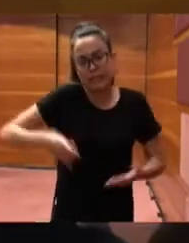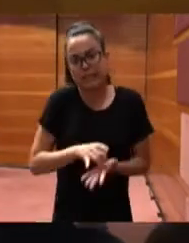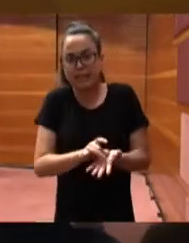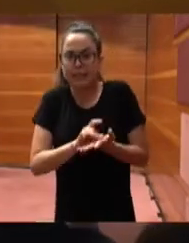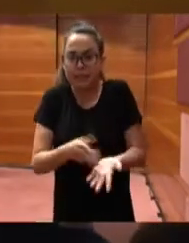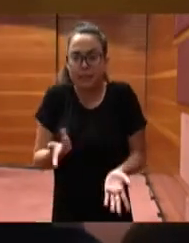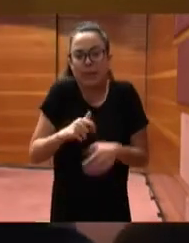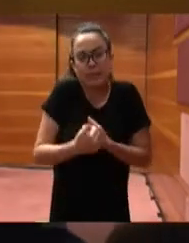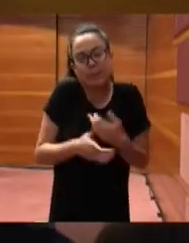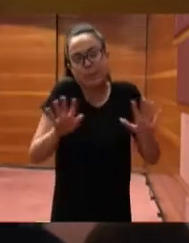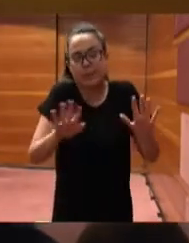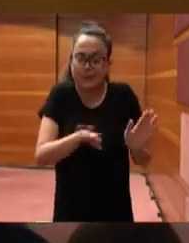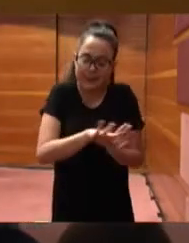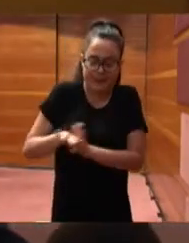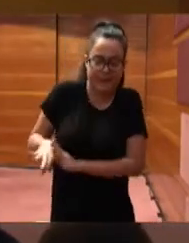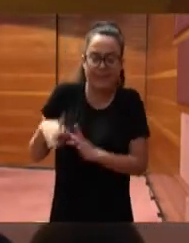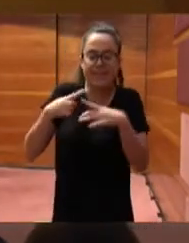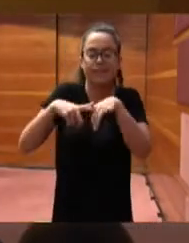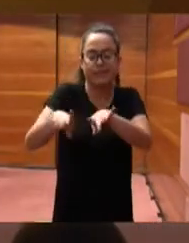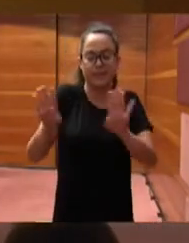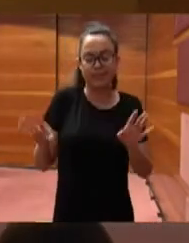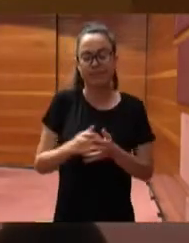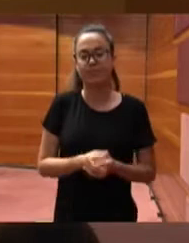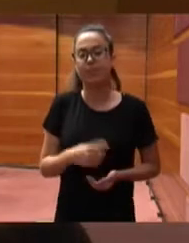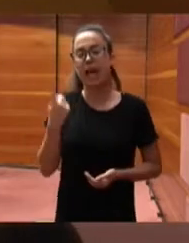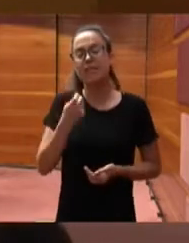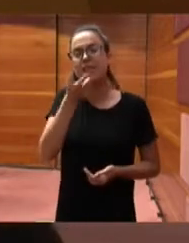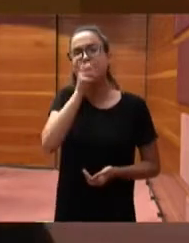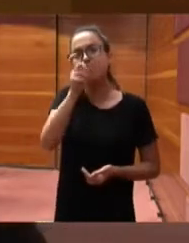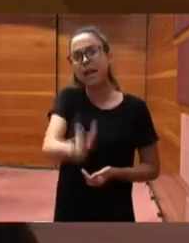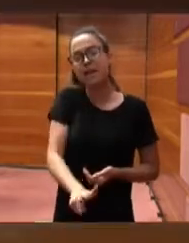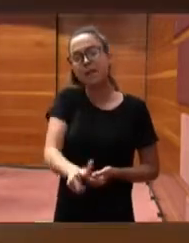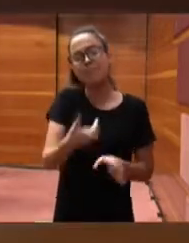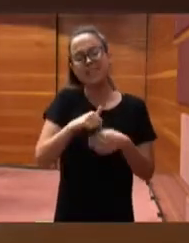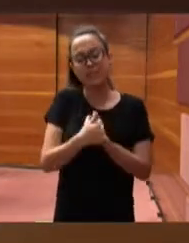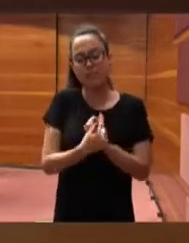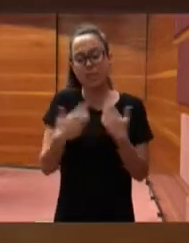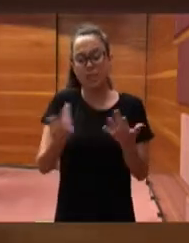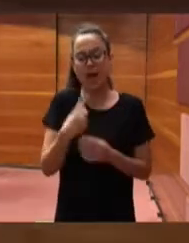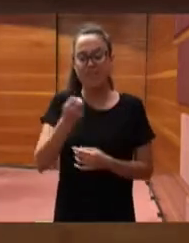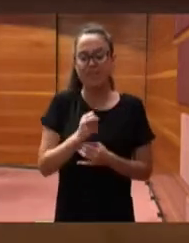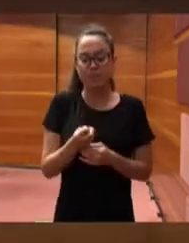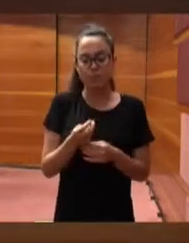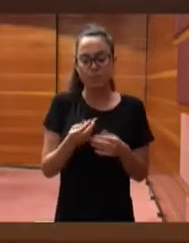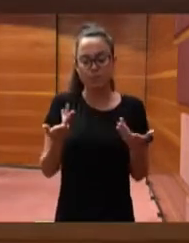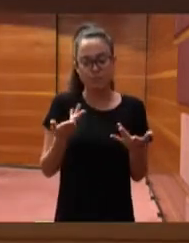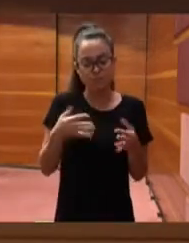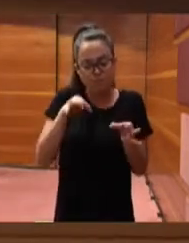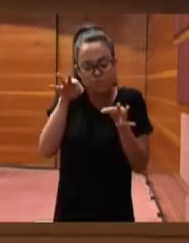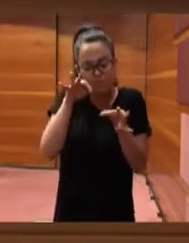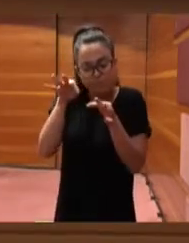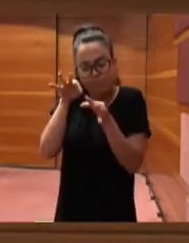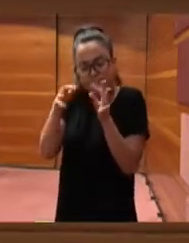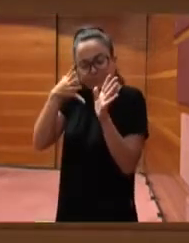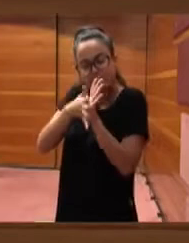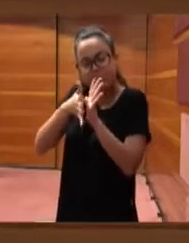temas como este, ¿no? Entonces, ahí me gusta partir el término participación en elementos más discretos, más pequeños, más concretos, que